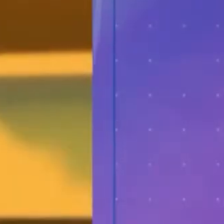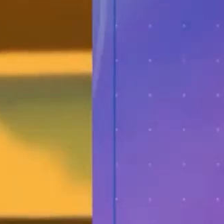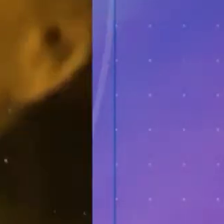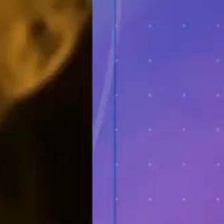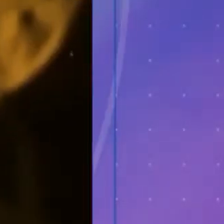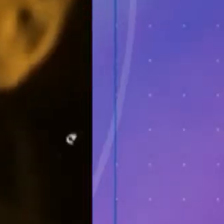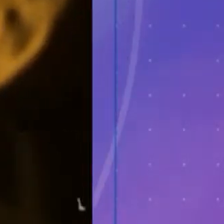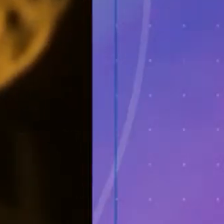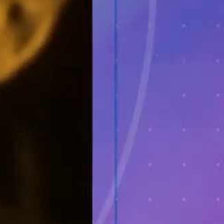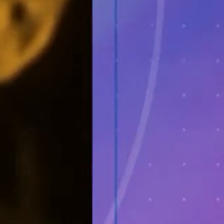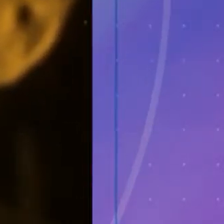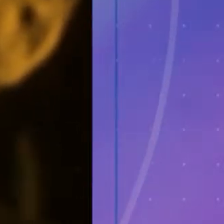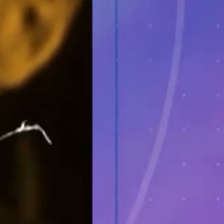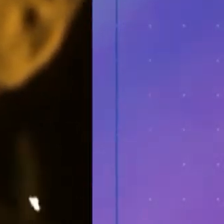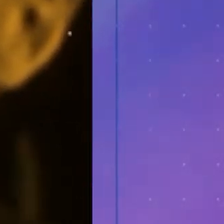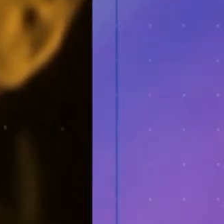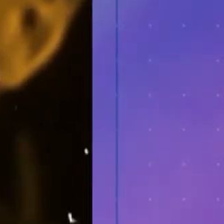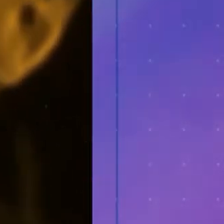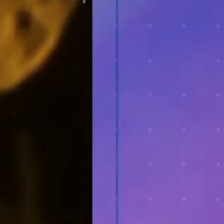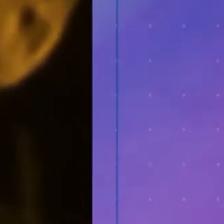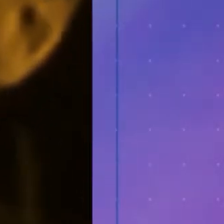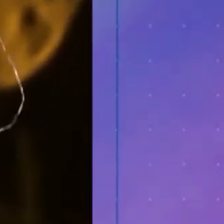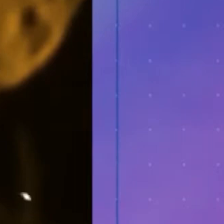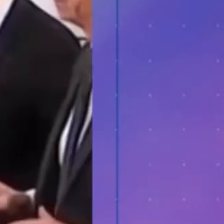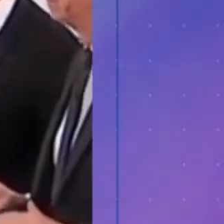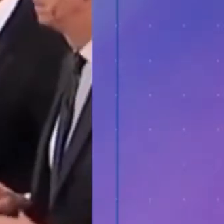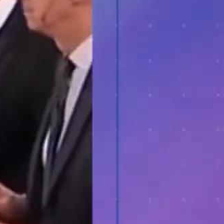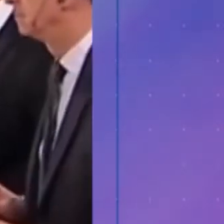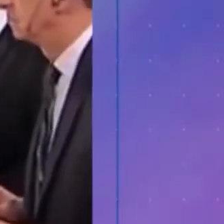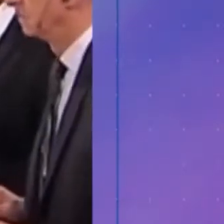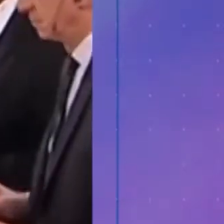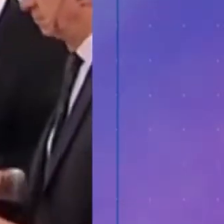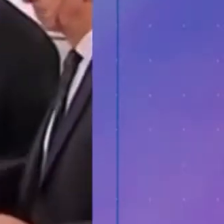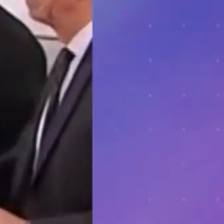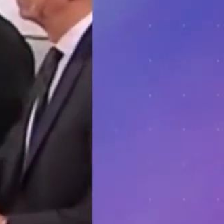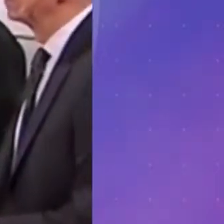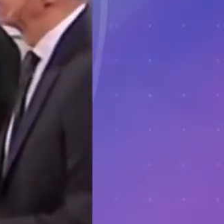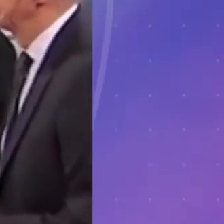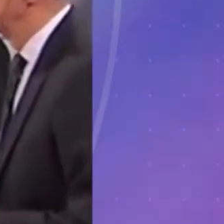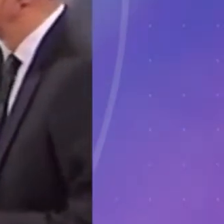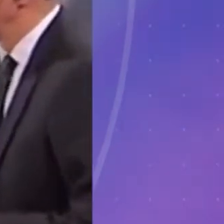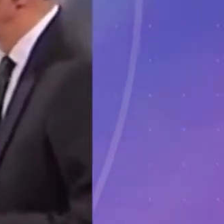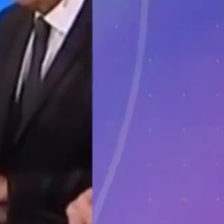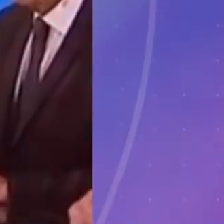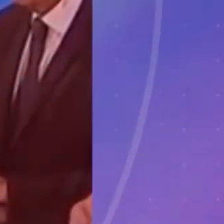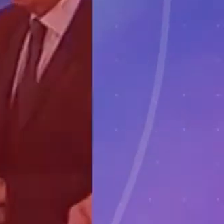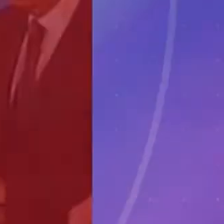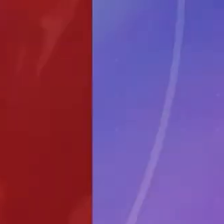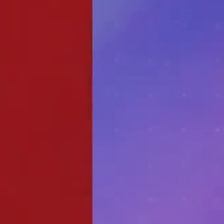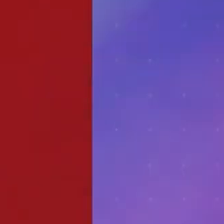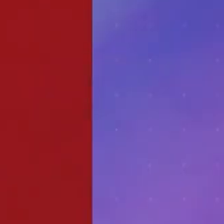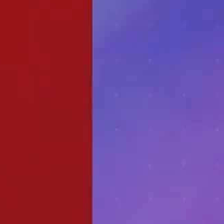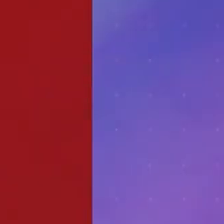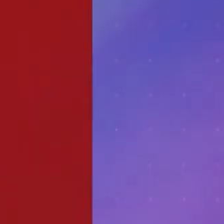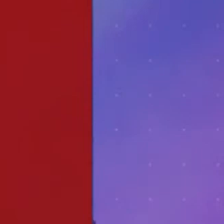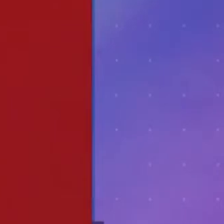es mentira. No es verdad que el dólar se va a ir a 15 pesos. Eso es una... No es verdad. Bueno, yo lo que creo que conviene apostar al peso. Estamos construyendo